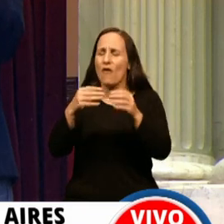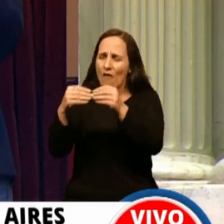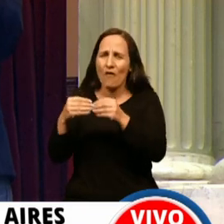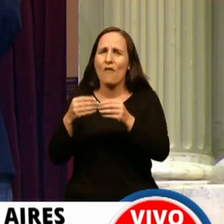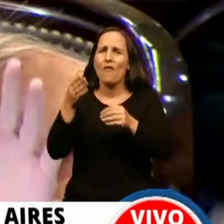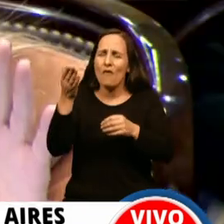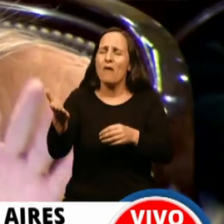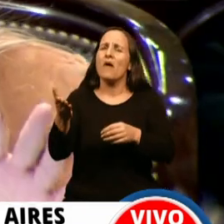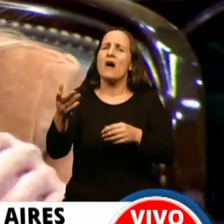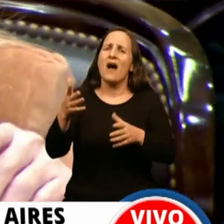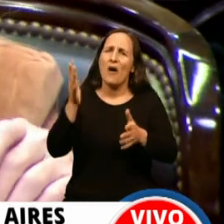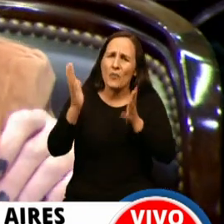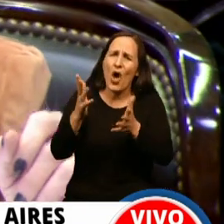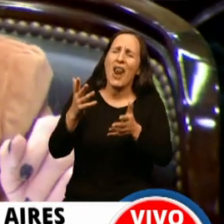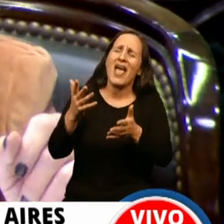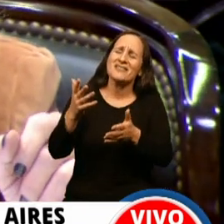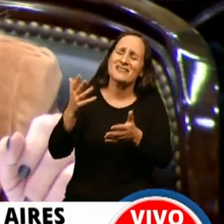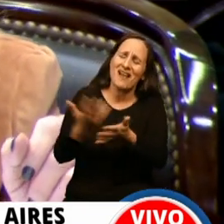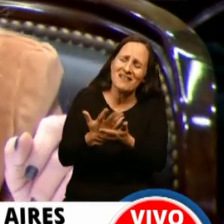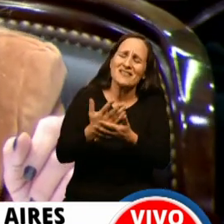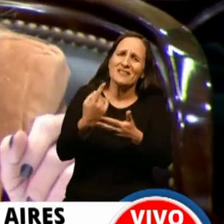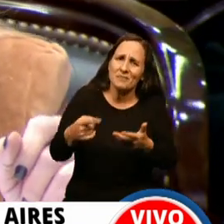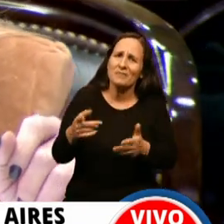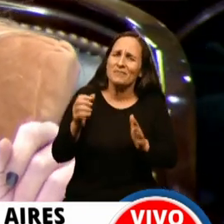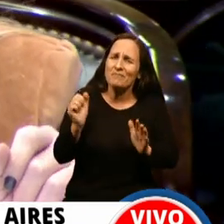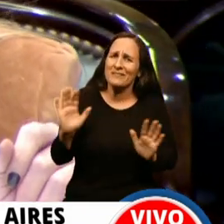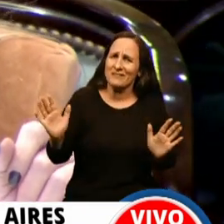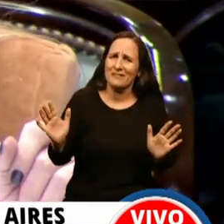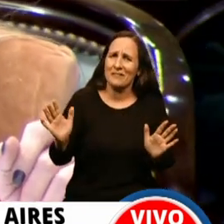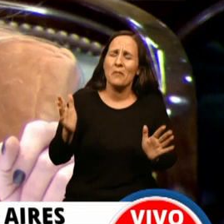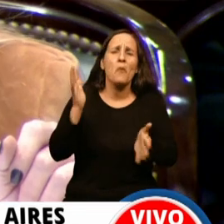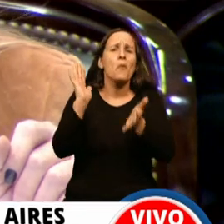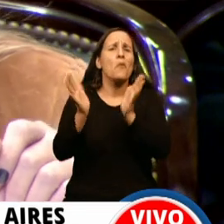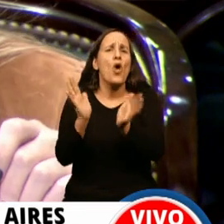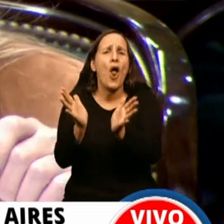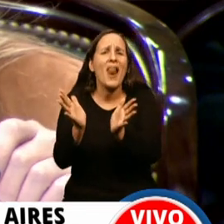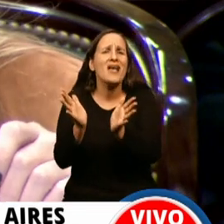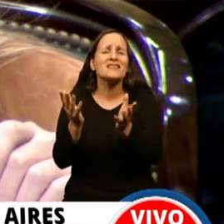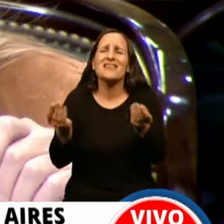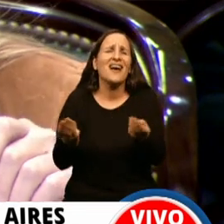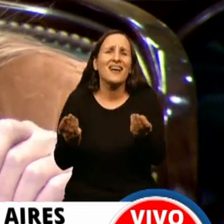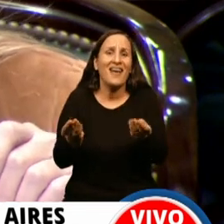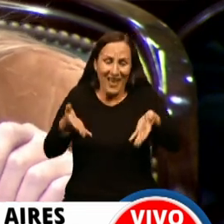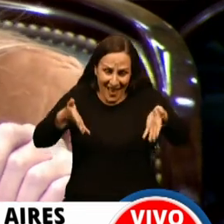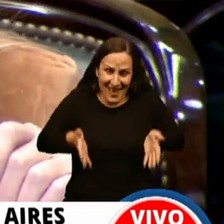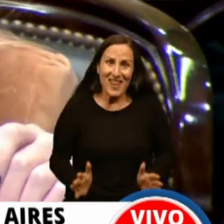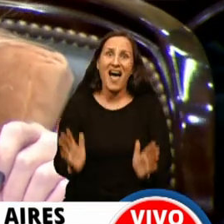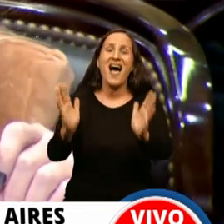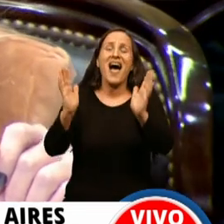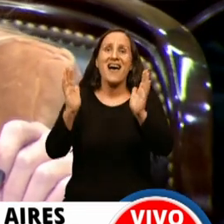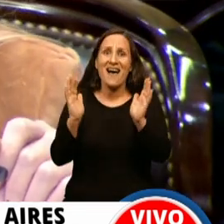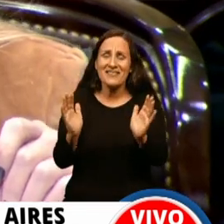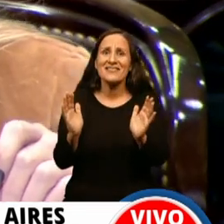compañeros sufren violencia una violencia desde el momento en que nacen